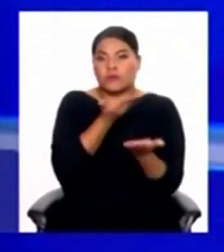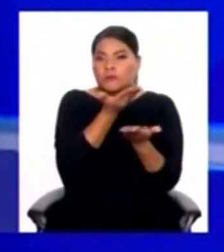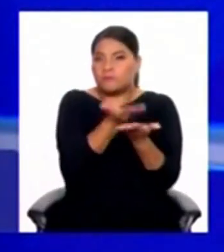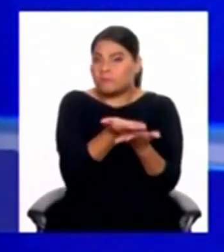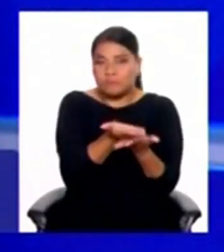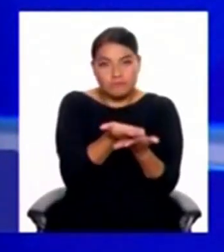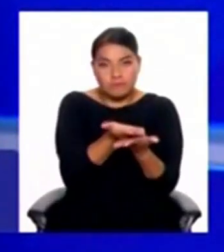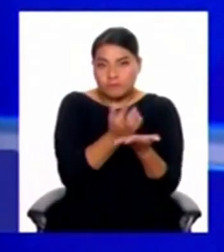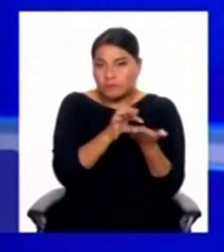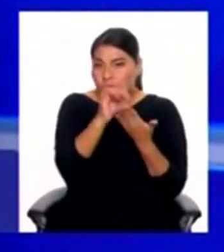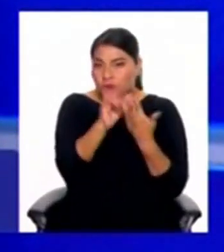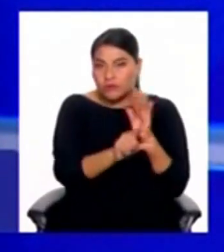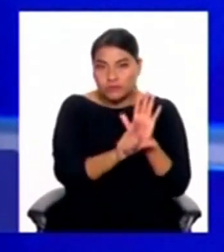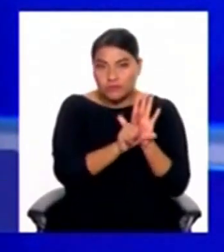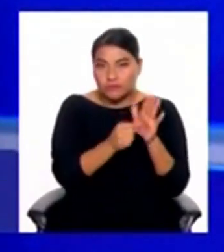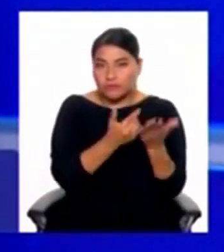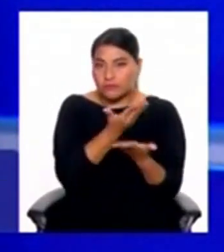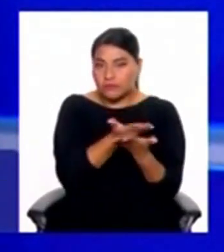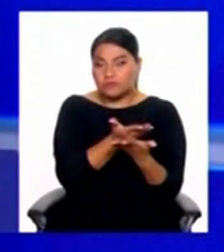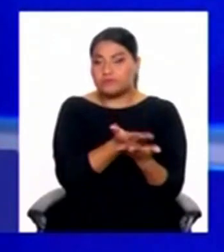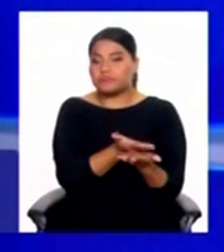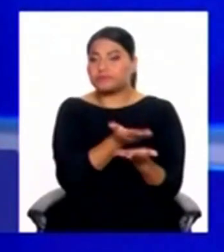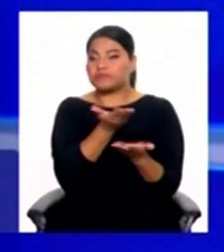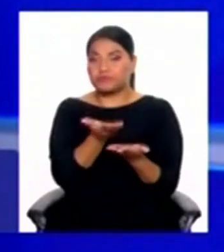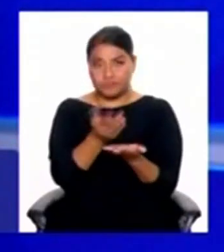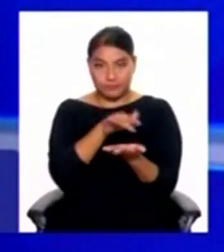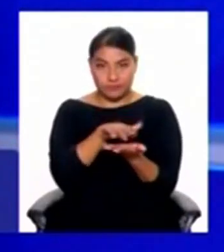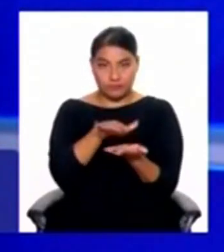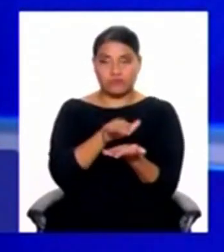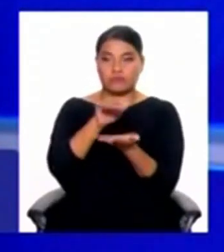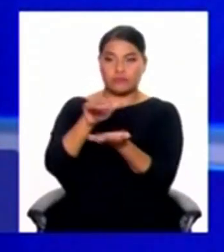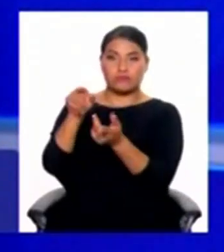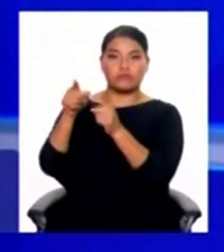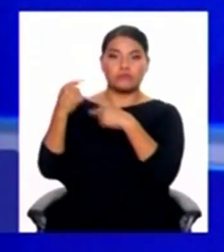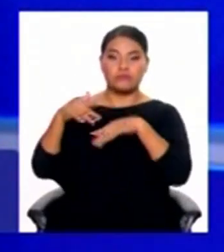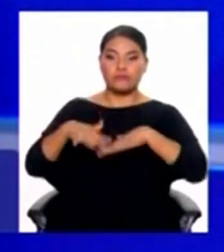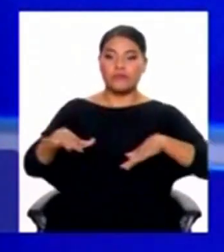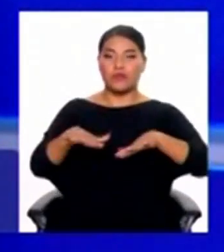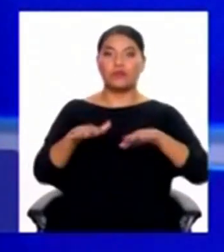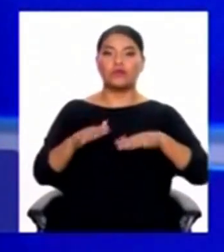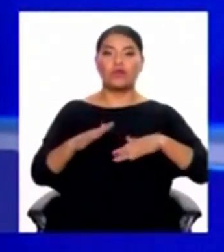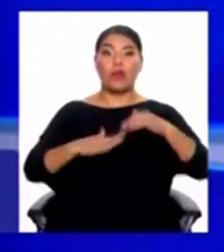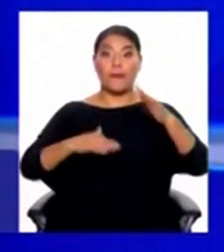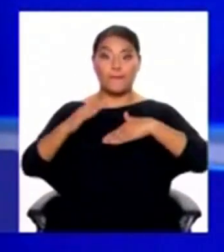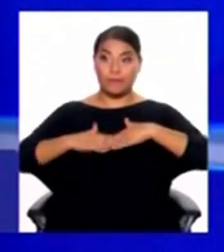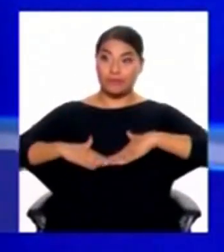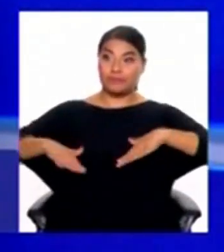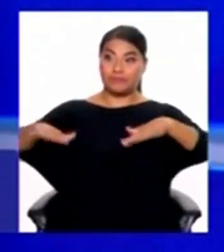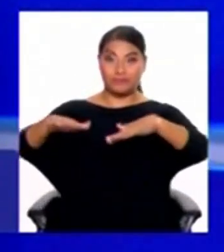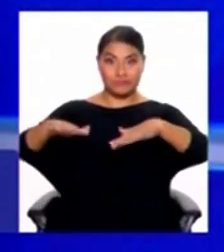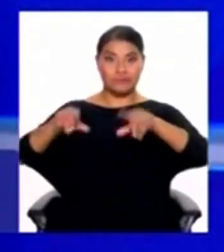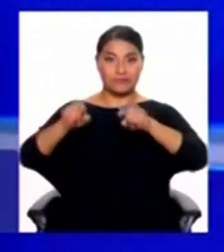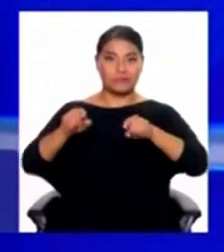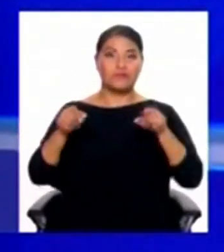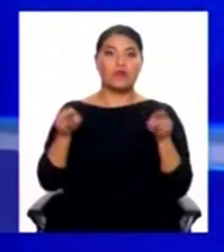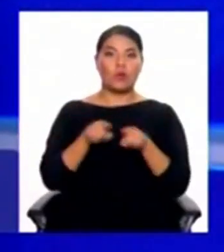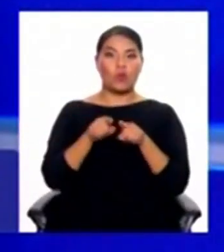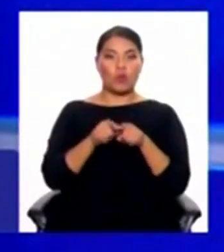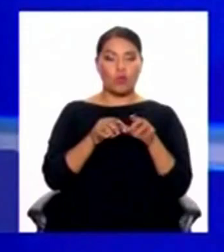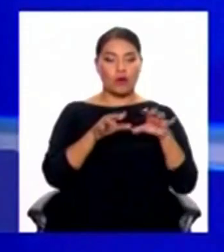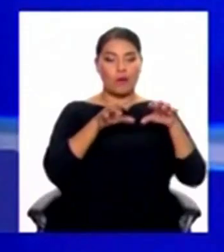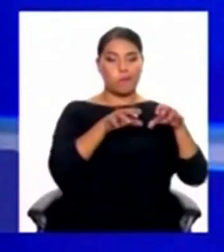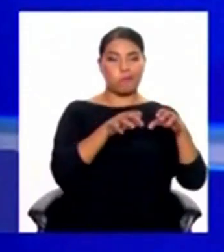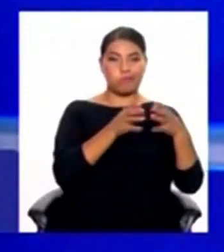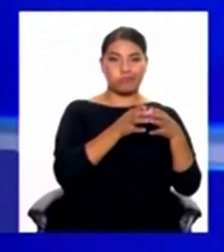que tú lo has mencionado. Estos enormes esfuerzos que hacemos como Estado peruano en obras de infraestructura, como hoy tienen miradas